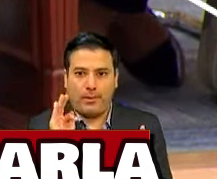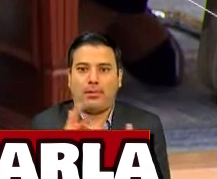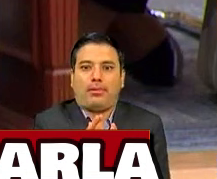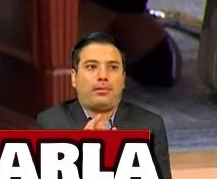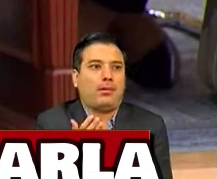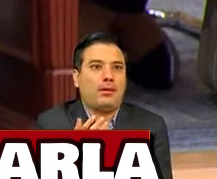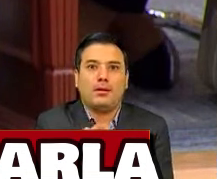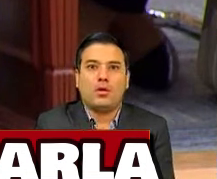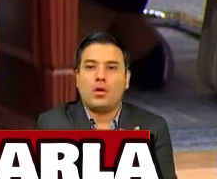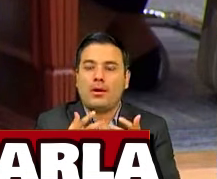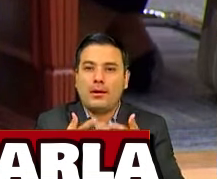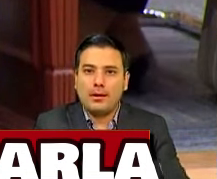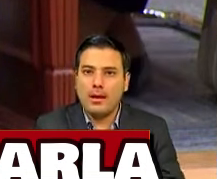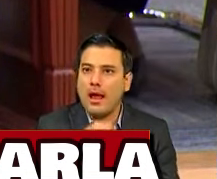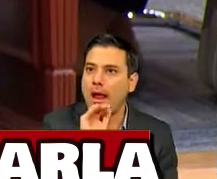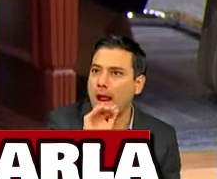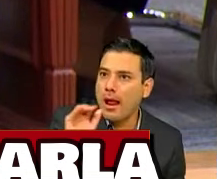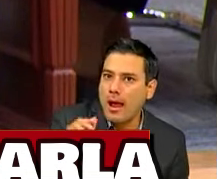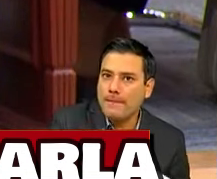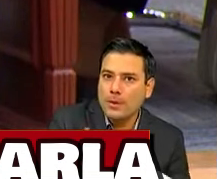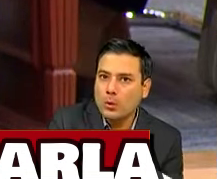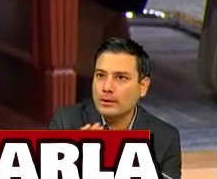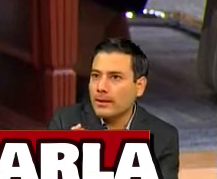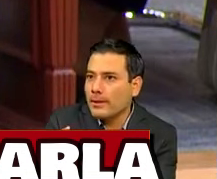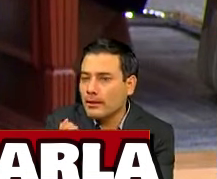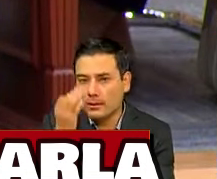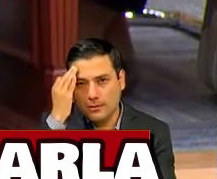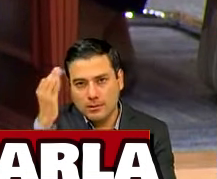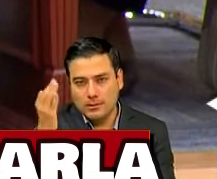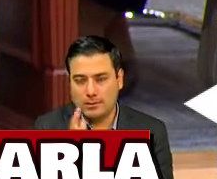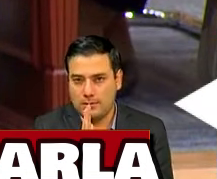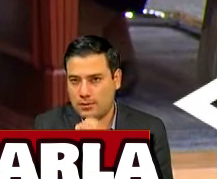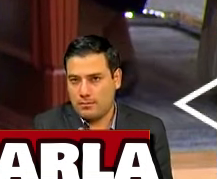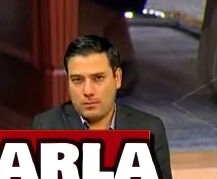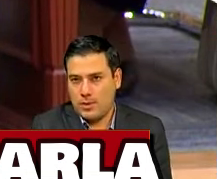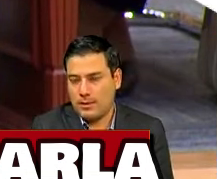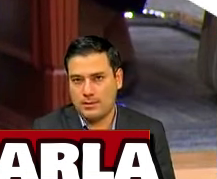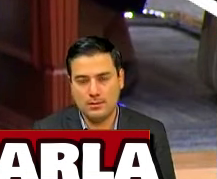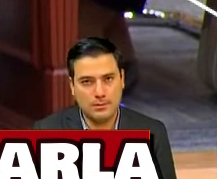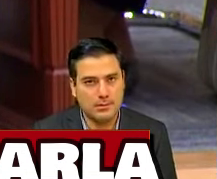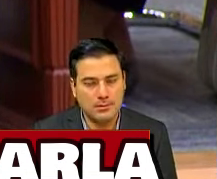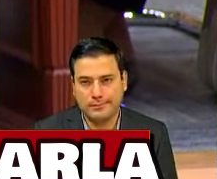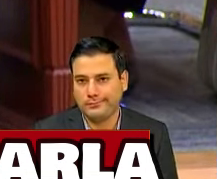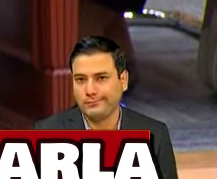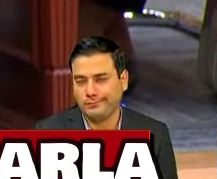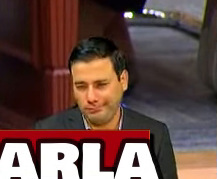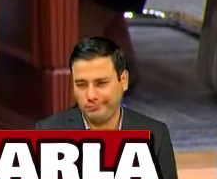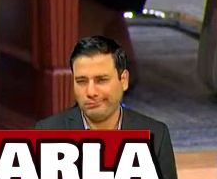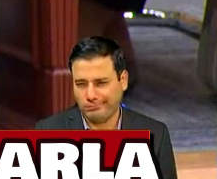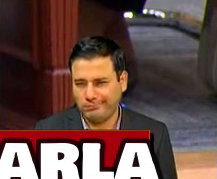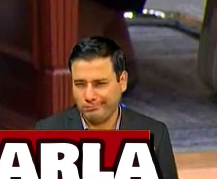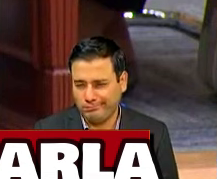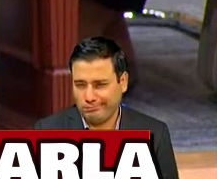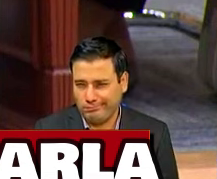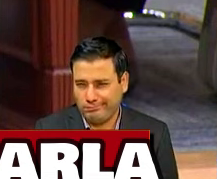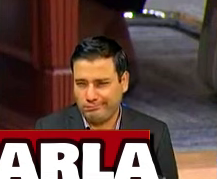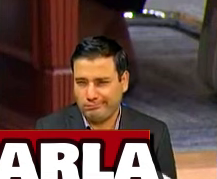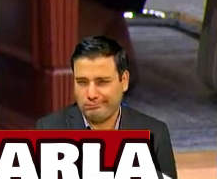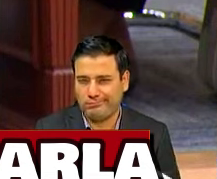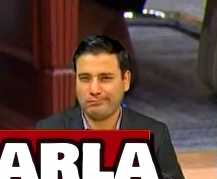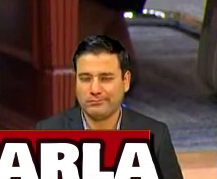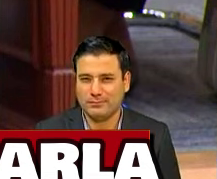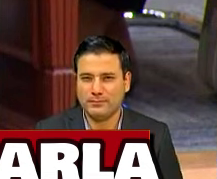efectivamente fueron los montos, fueron las cantidades, esas eran las oficinas de precampaña y un largo etcétera. Estos solamente